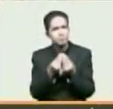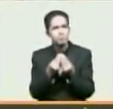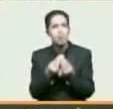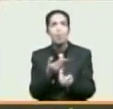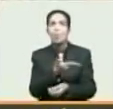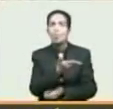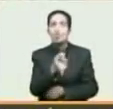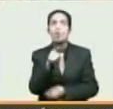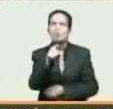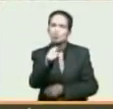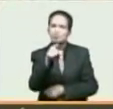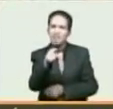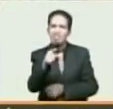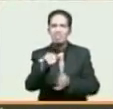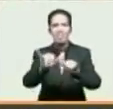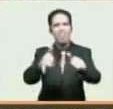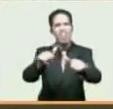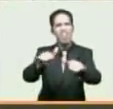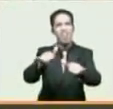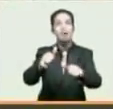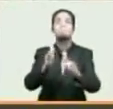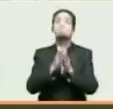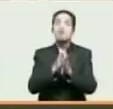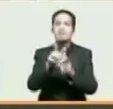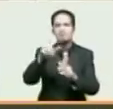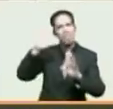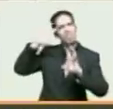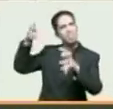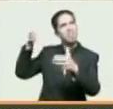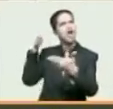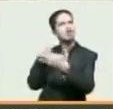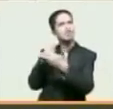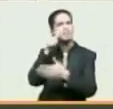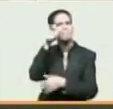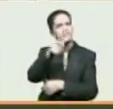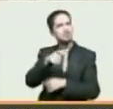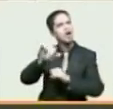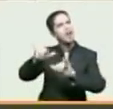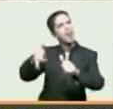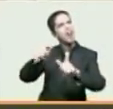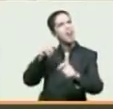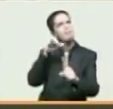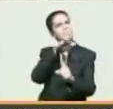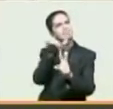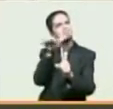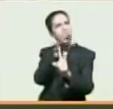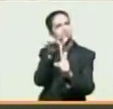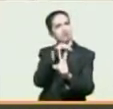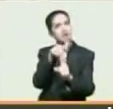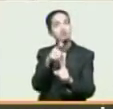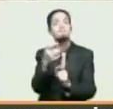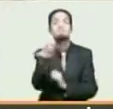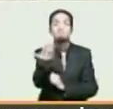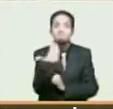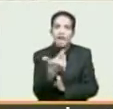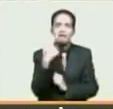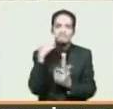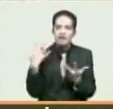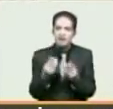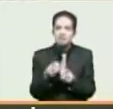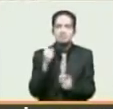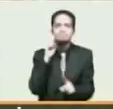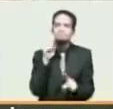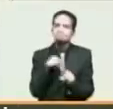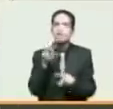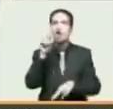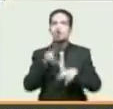usted lo utilizaron. Rebélese contra los que lo utilizaron. Véngase con la revolución bolivariana a construir una patria para el futuro, para